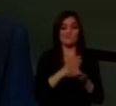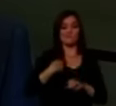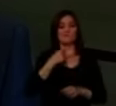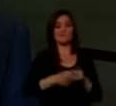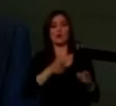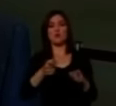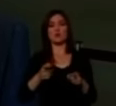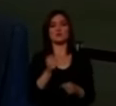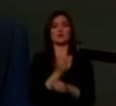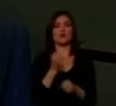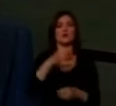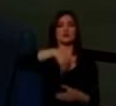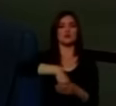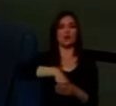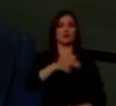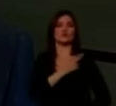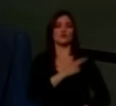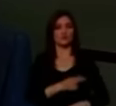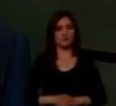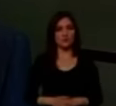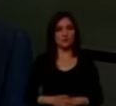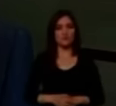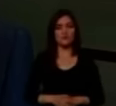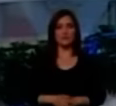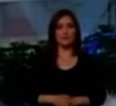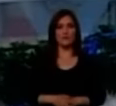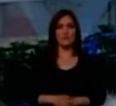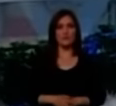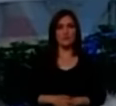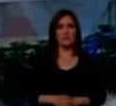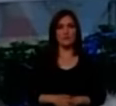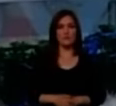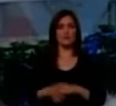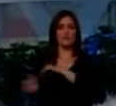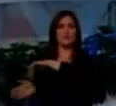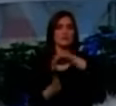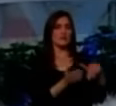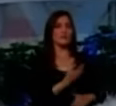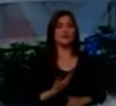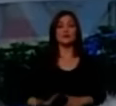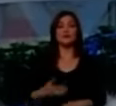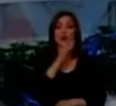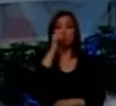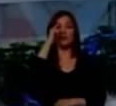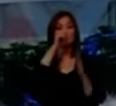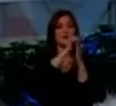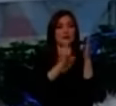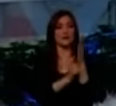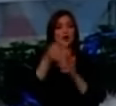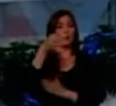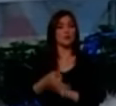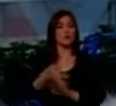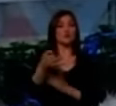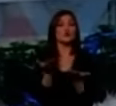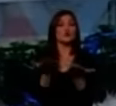laboral que existe al interior de las universidades privadas. El presidente presidente Rafael Correa cumple agenda en Manabí. Hace